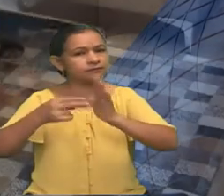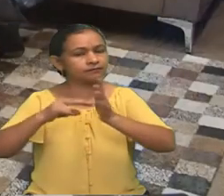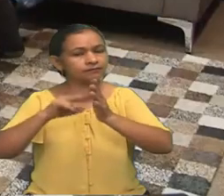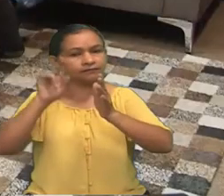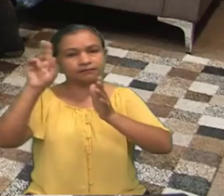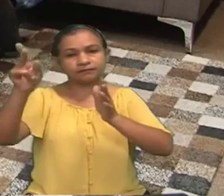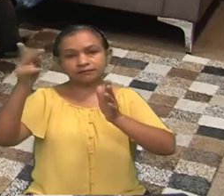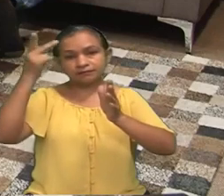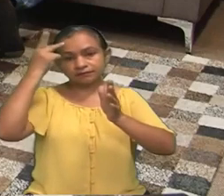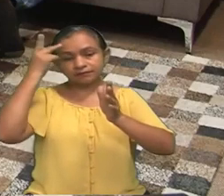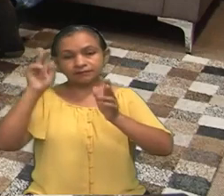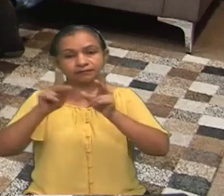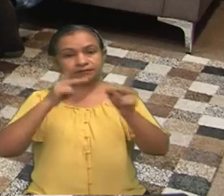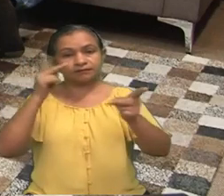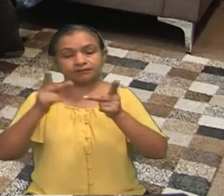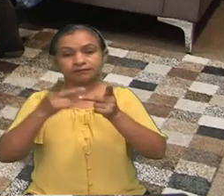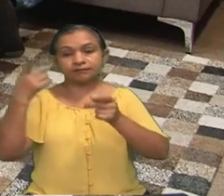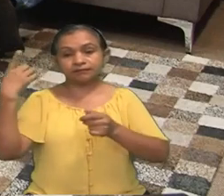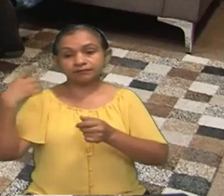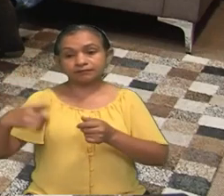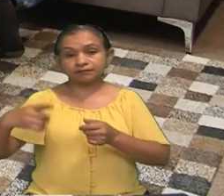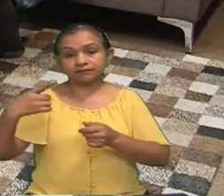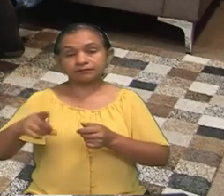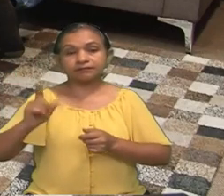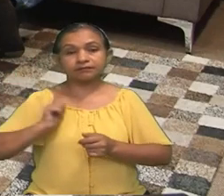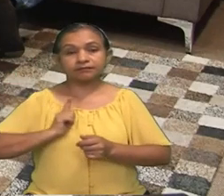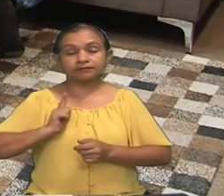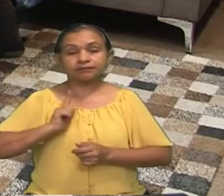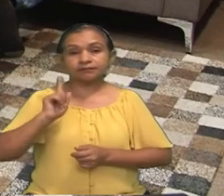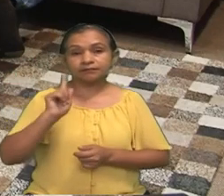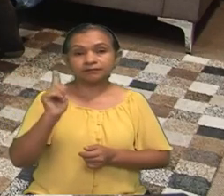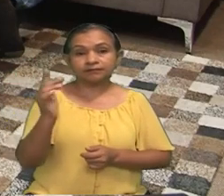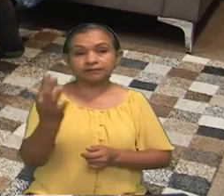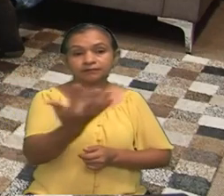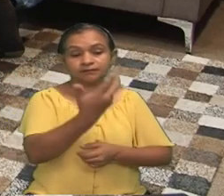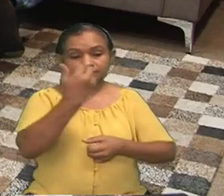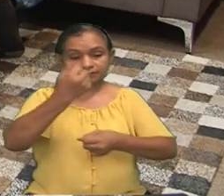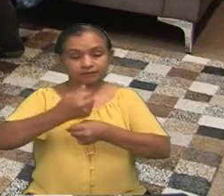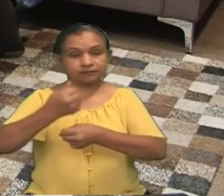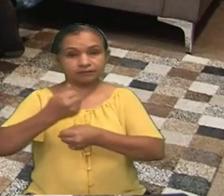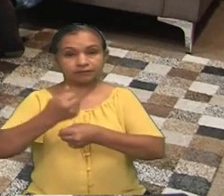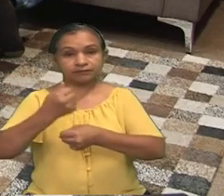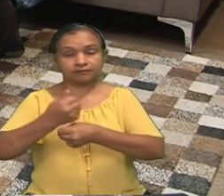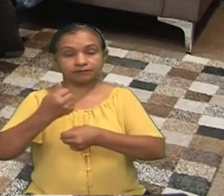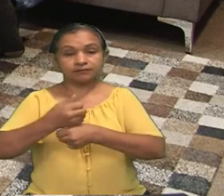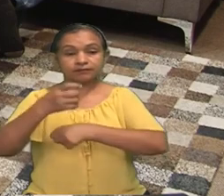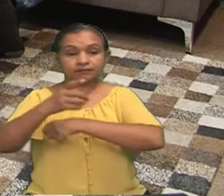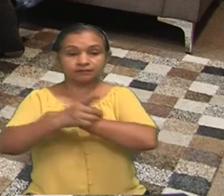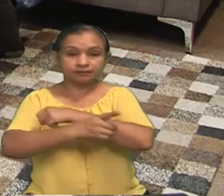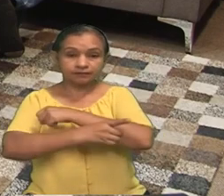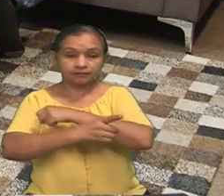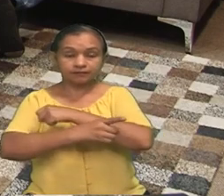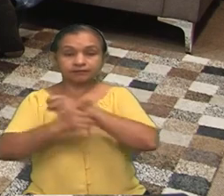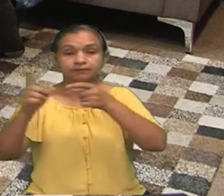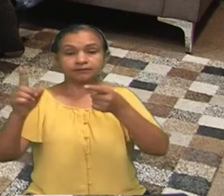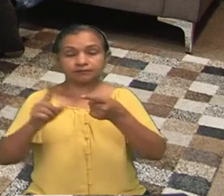integral de restitución de derechos a partir de todo ese trabajo que lidera el comandante Daniel y la compañera